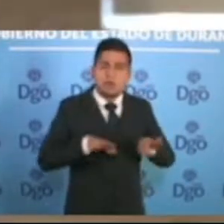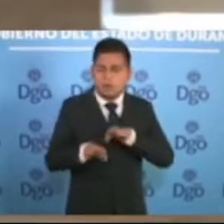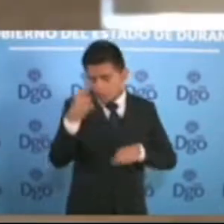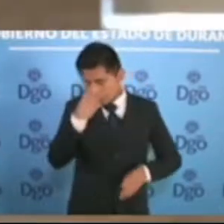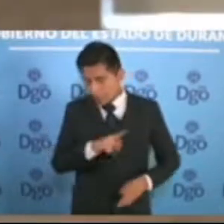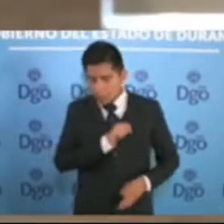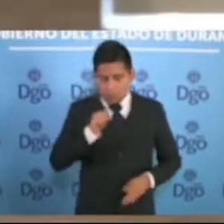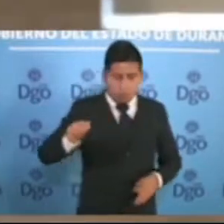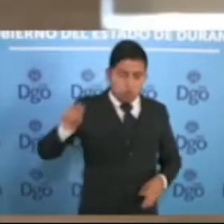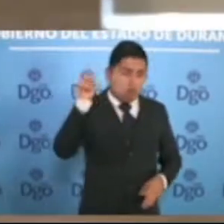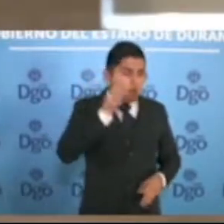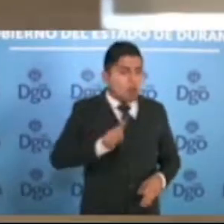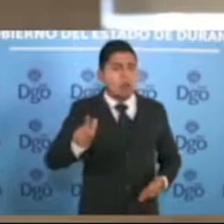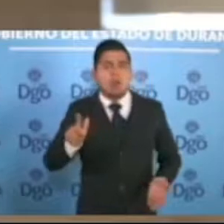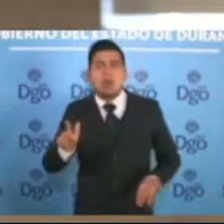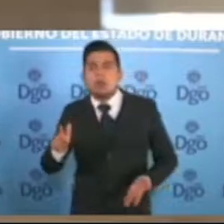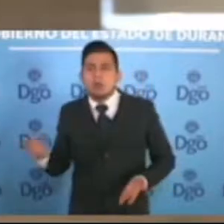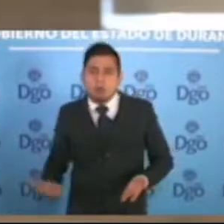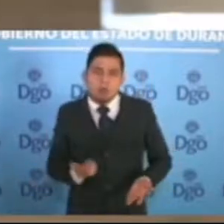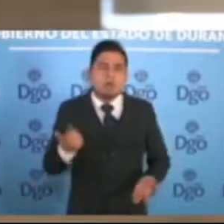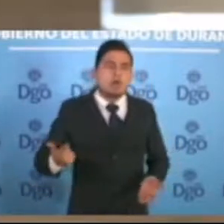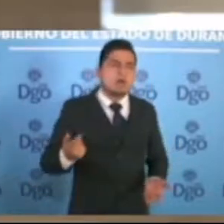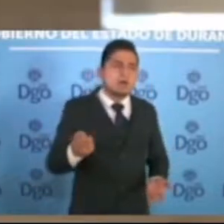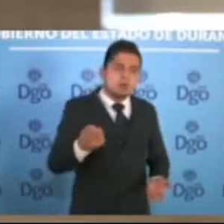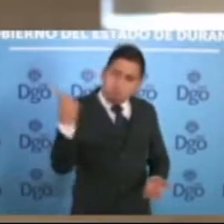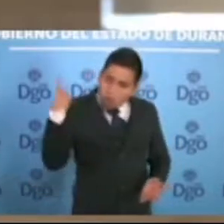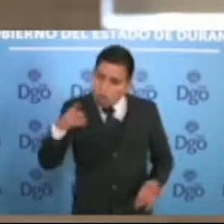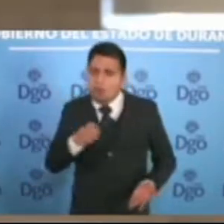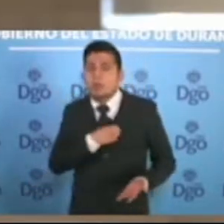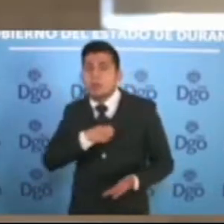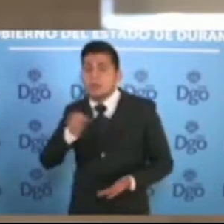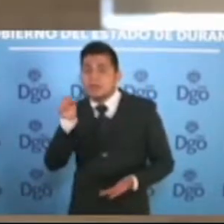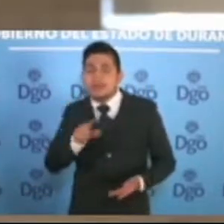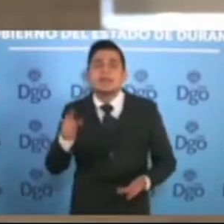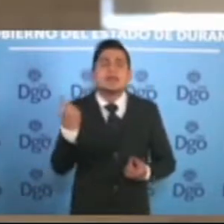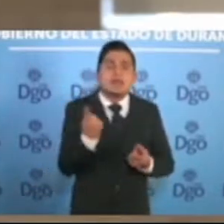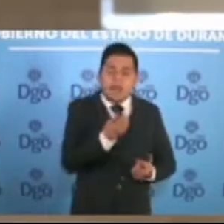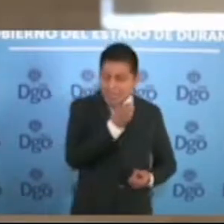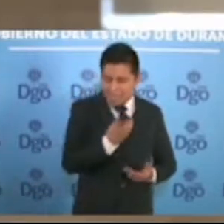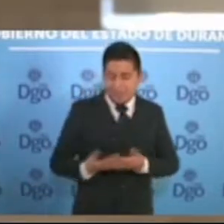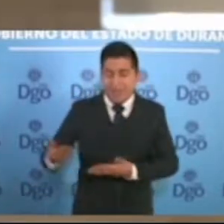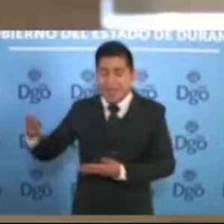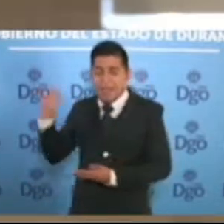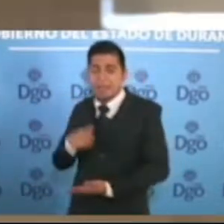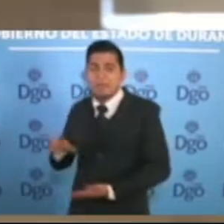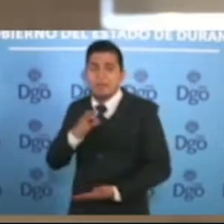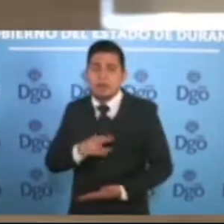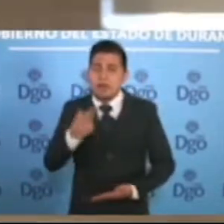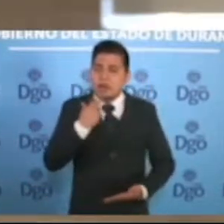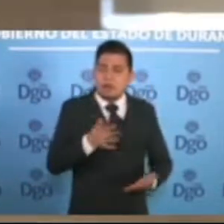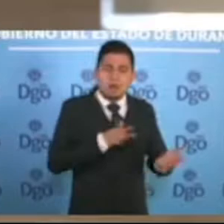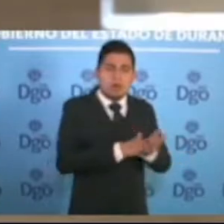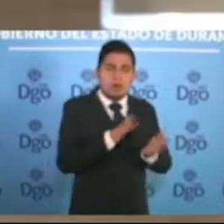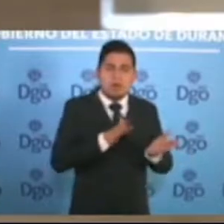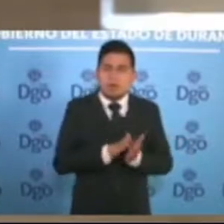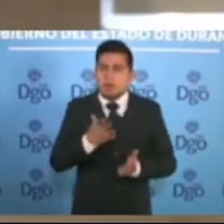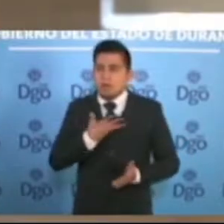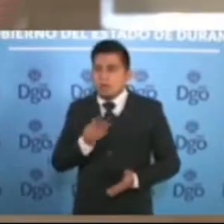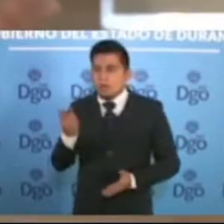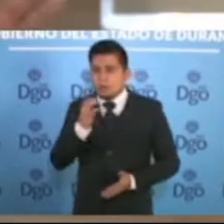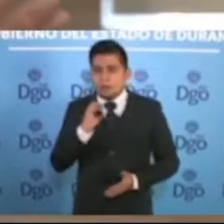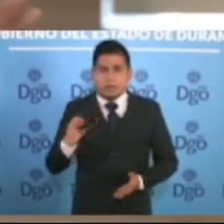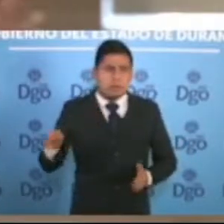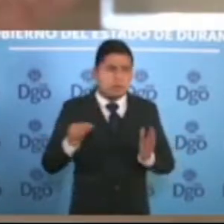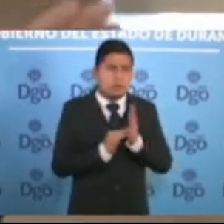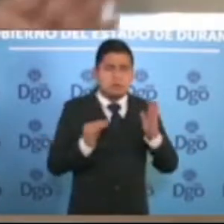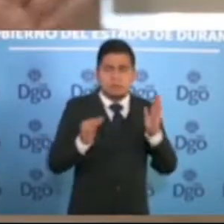Durango Capital, que en su momento llegó a significar un apoyo de aproximadamente 300 millones